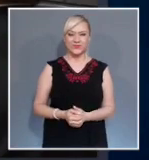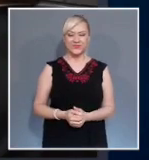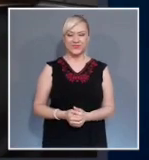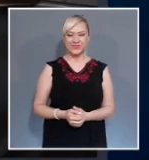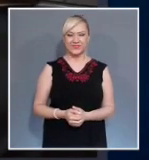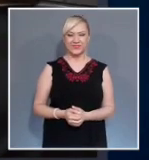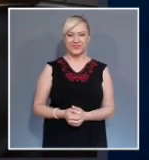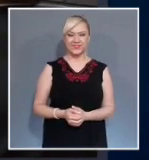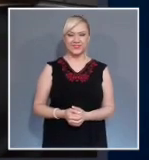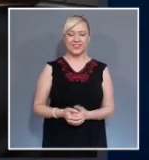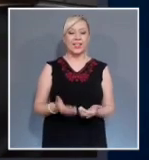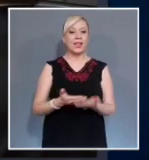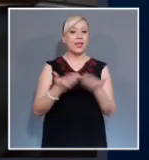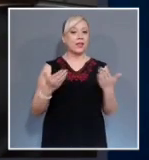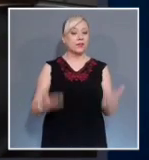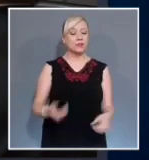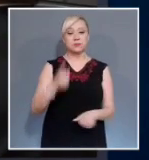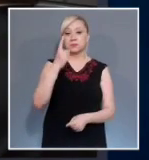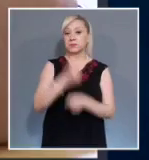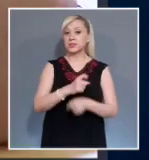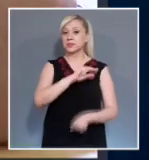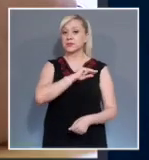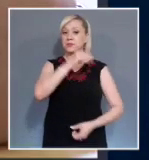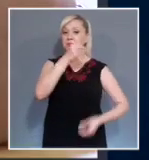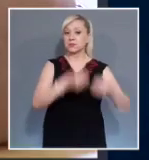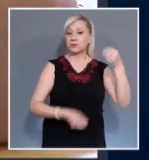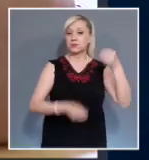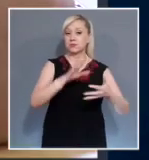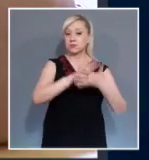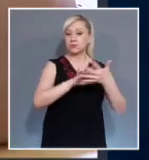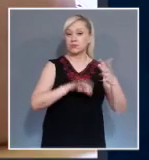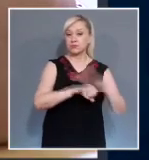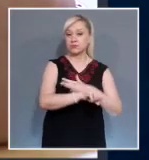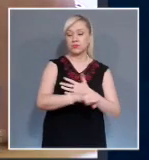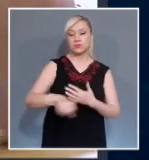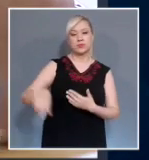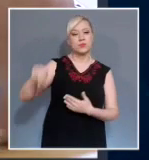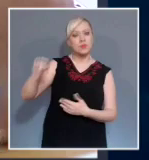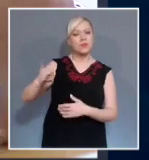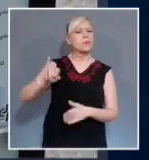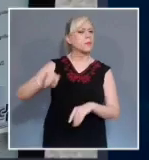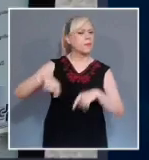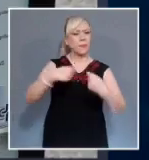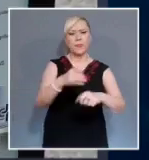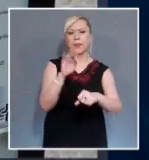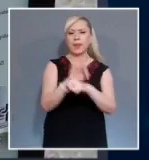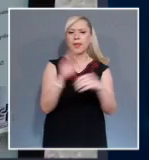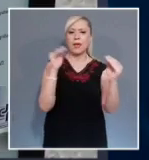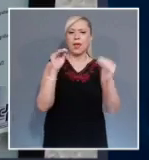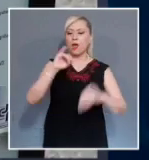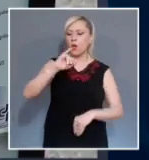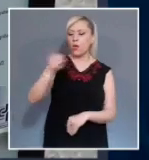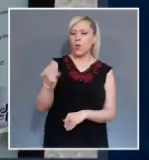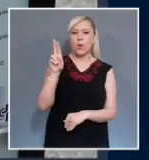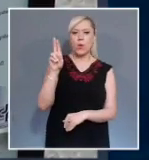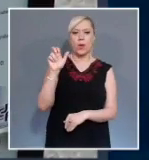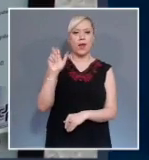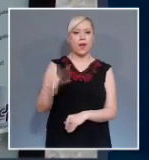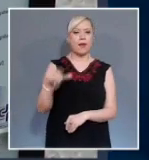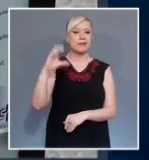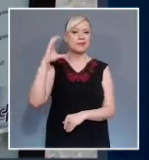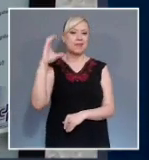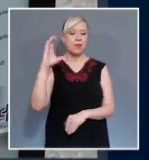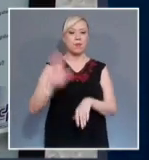el primer tribunal colegiado en materia penal del primer circuito concedió un Amparo a juanse quien fue acusado por la fiscalía